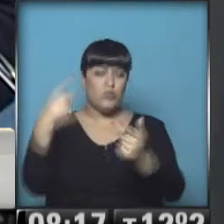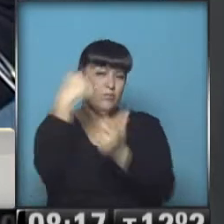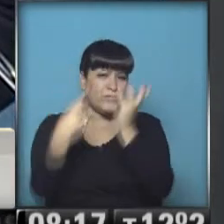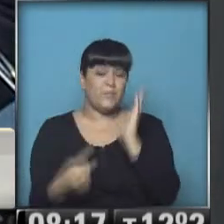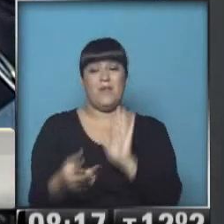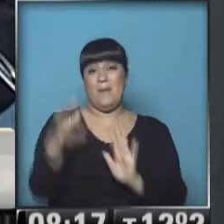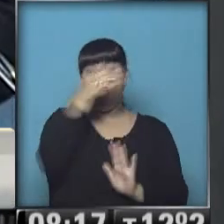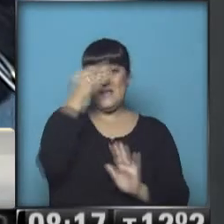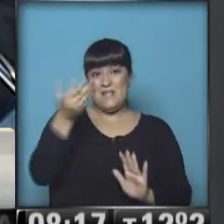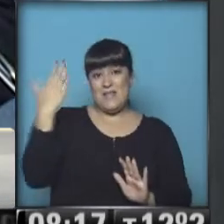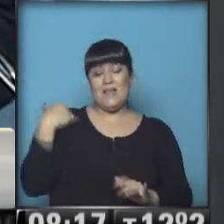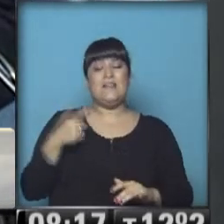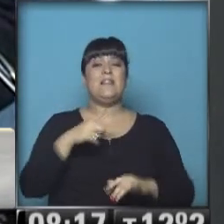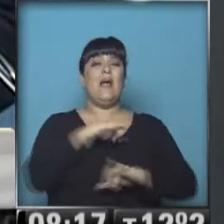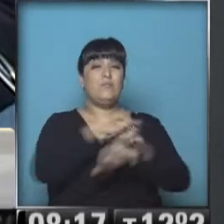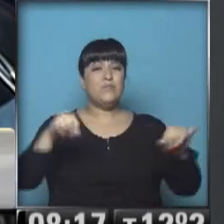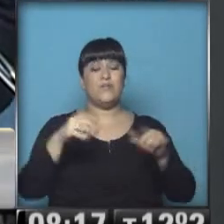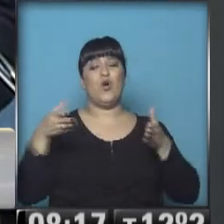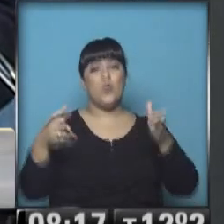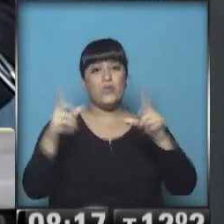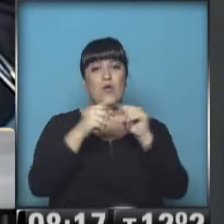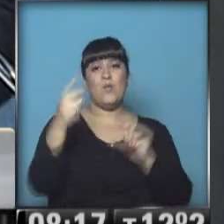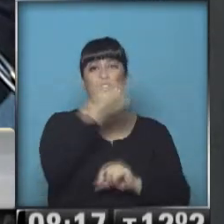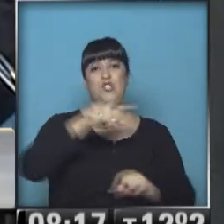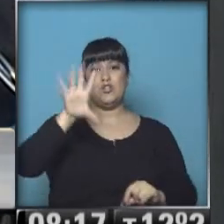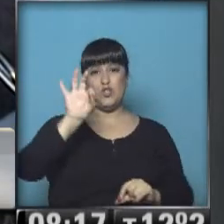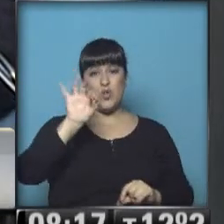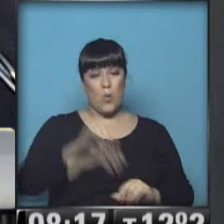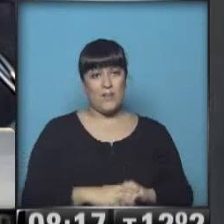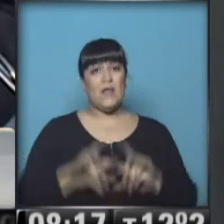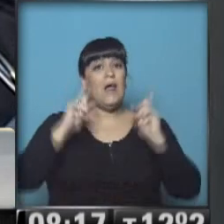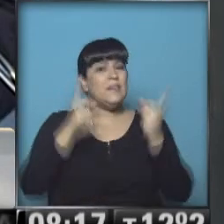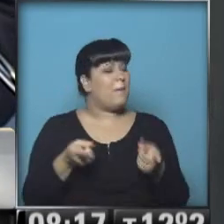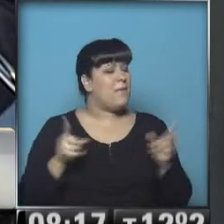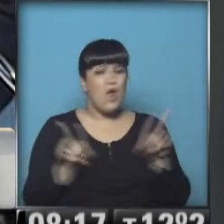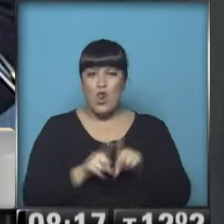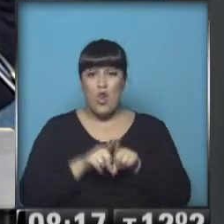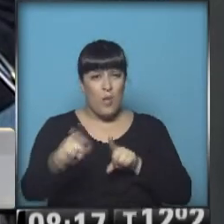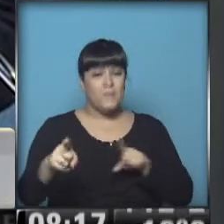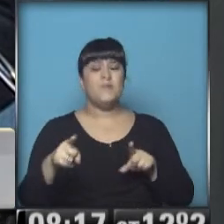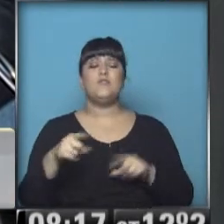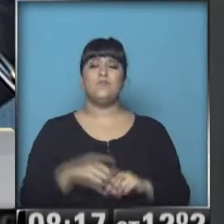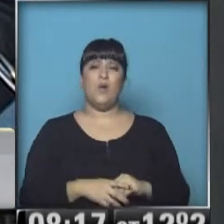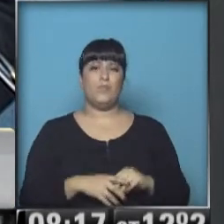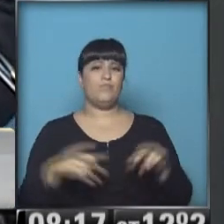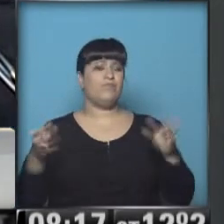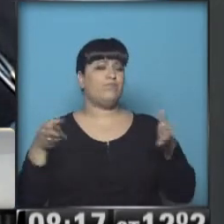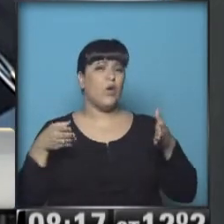día inauguraba la ruta 150 que también es parte de lo que será el corredor bioceánico